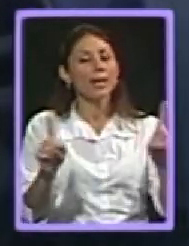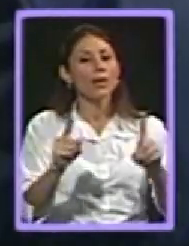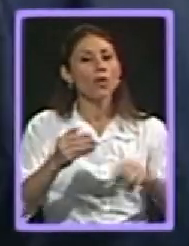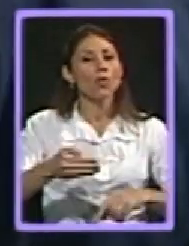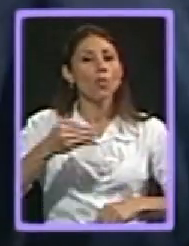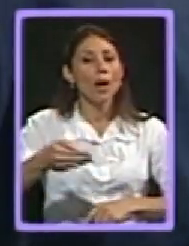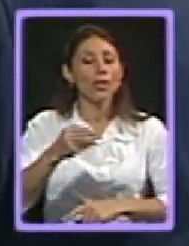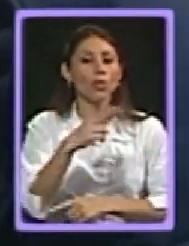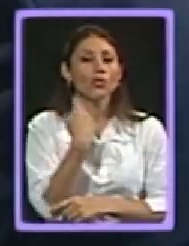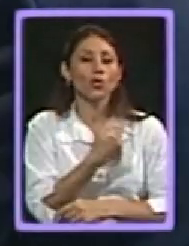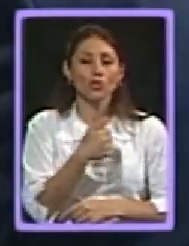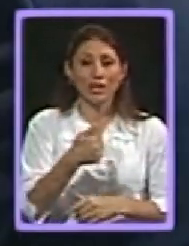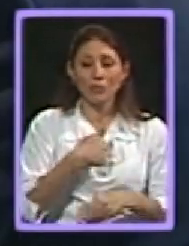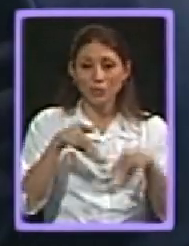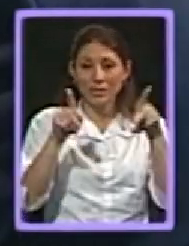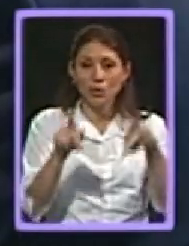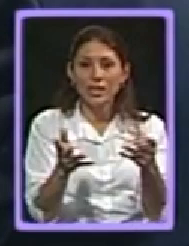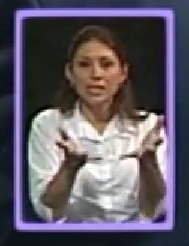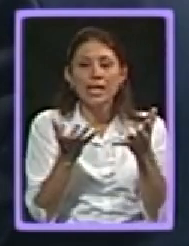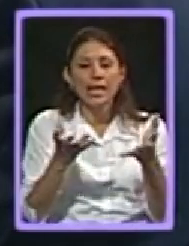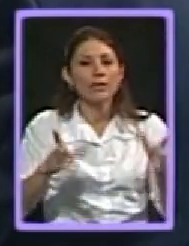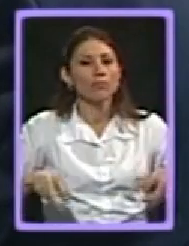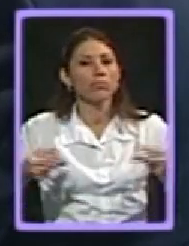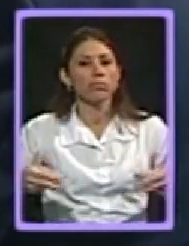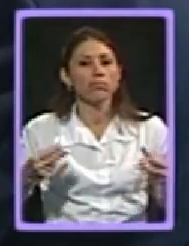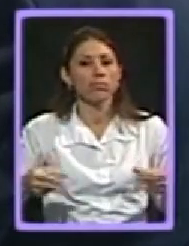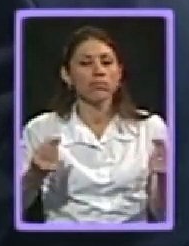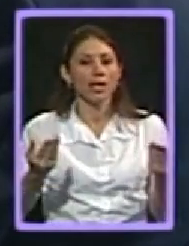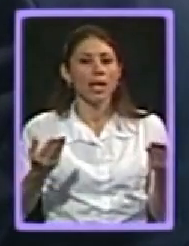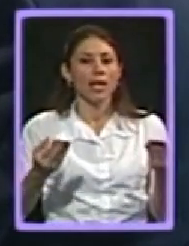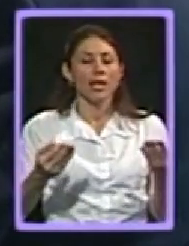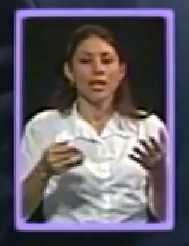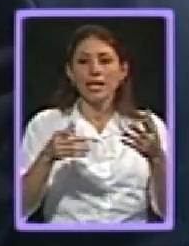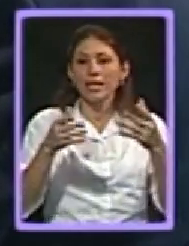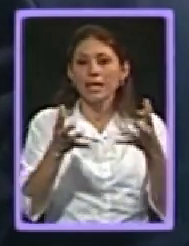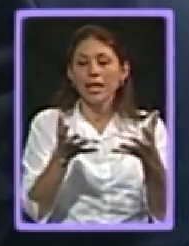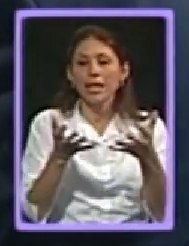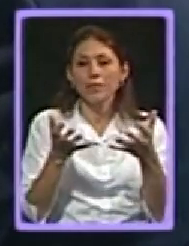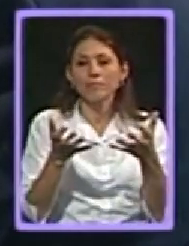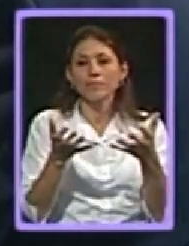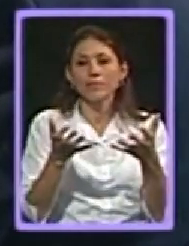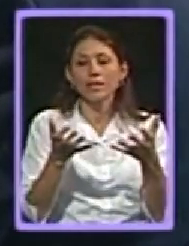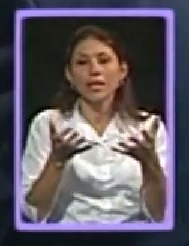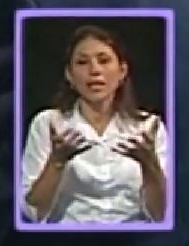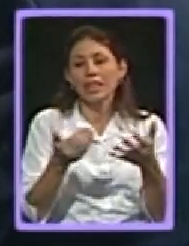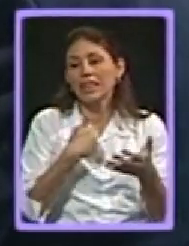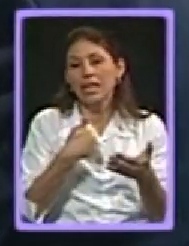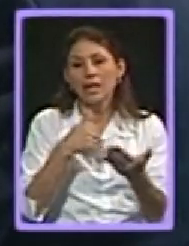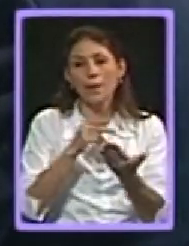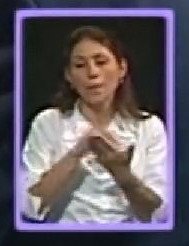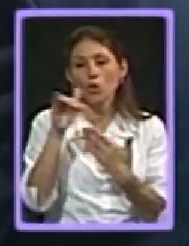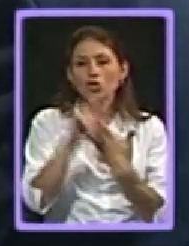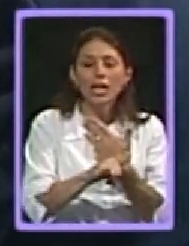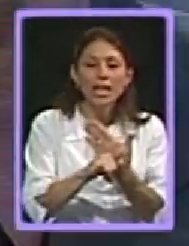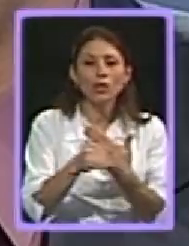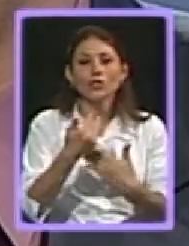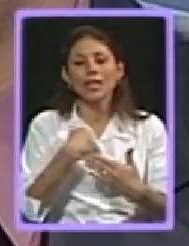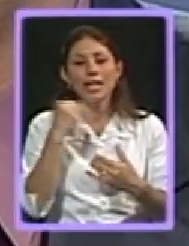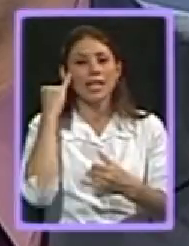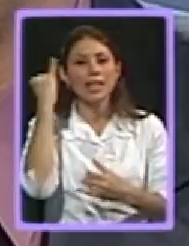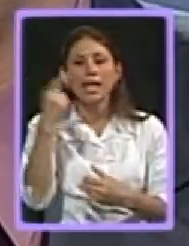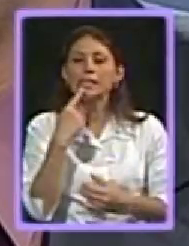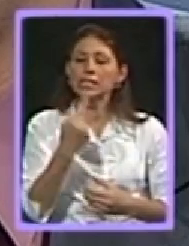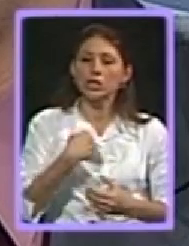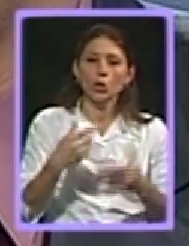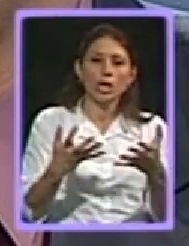quieren gastar y a los que ciertamente tienen en sus respectivos campos de acción muchos proyectos e ideas, yo quiero gastar